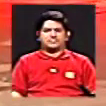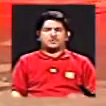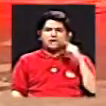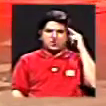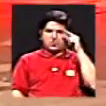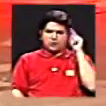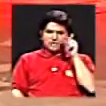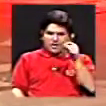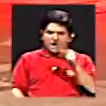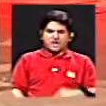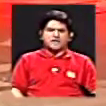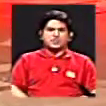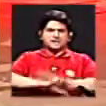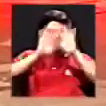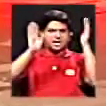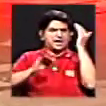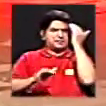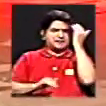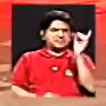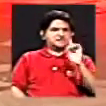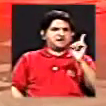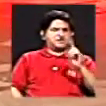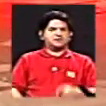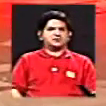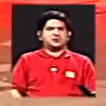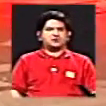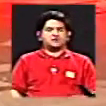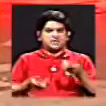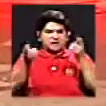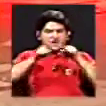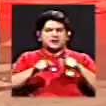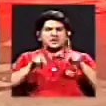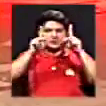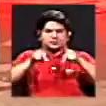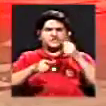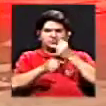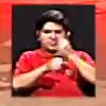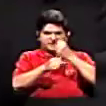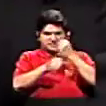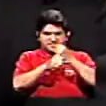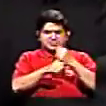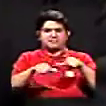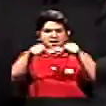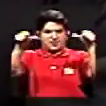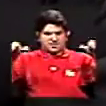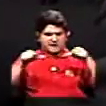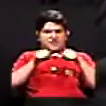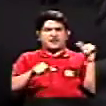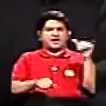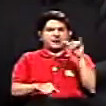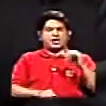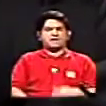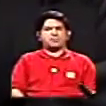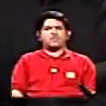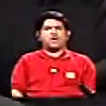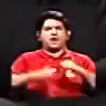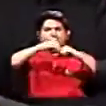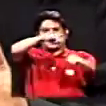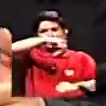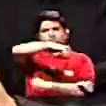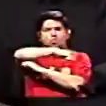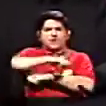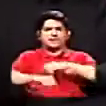obviamente están claramente identificadas para los ingenieros que están trabajando en esas zonas, como por ejemplo también la del puente Juan